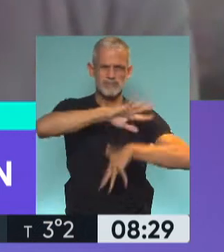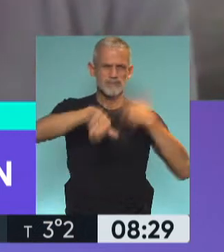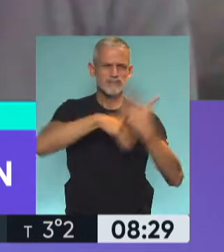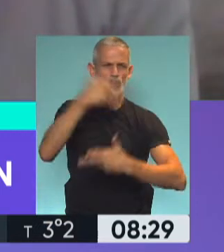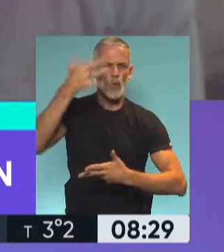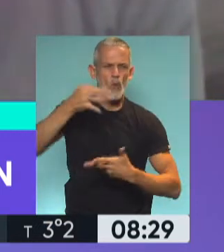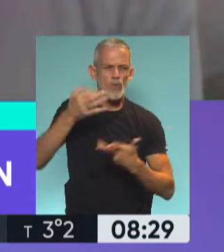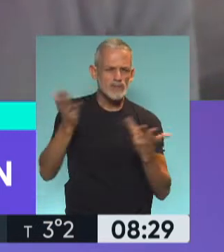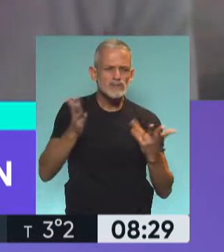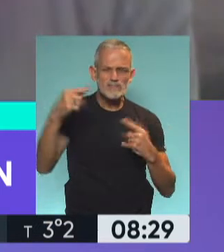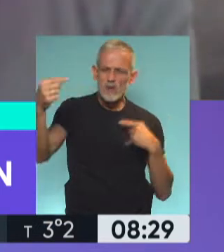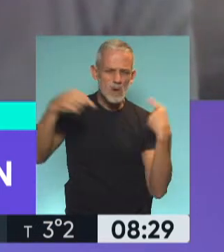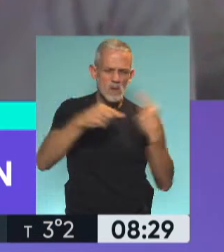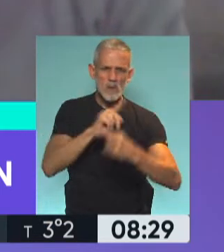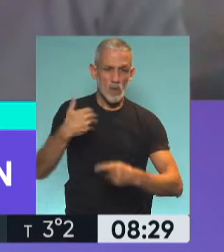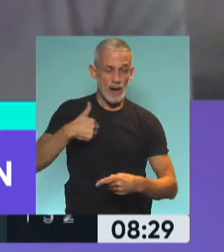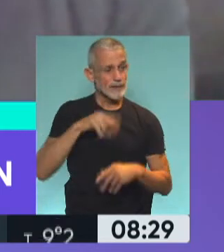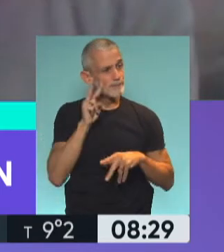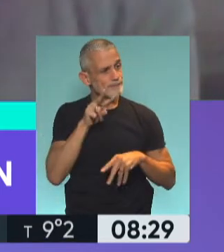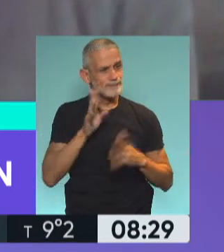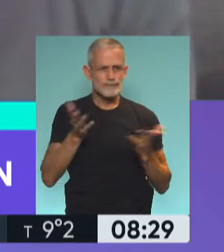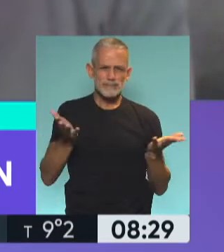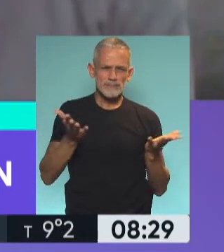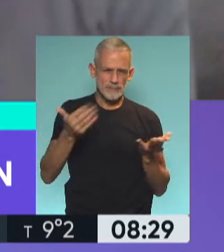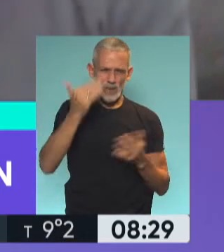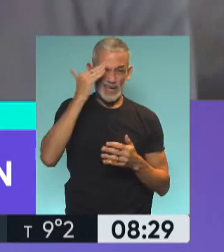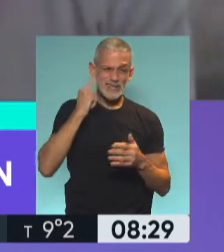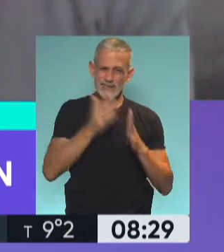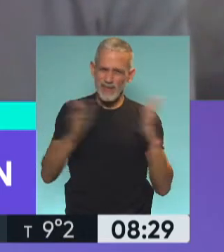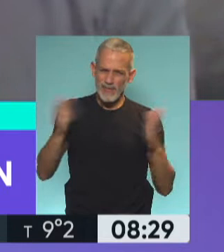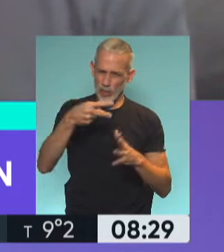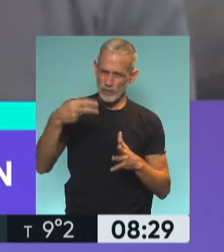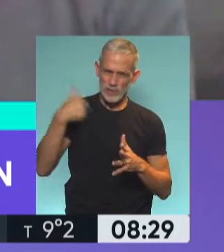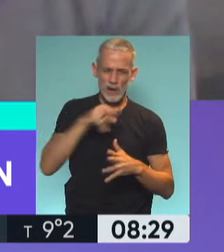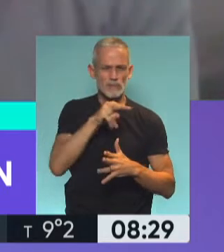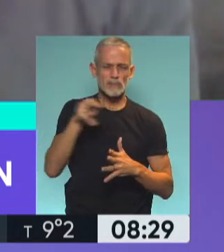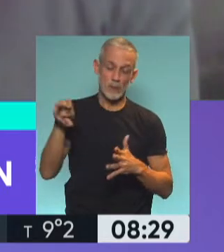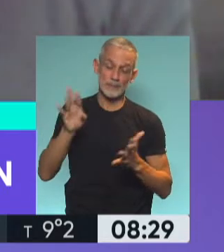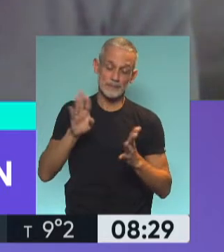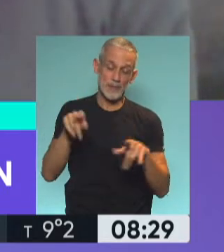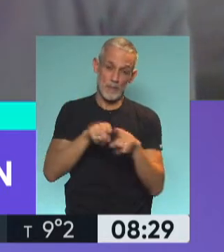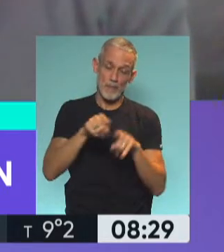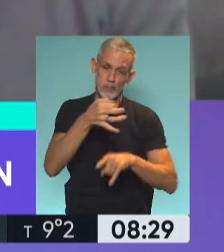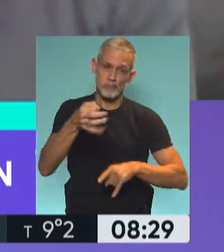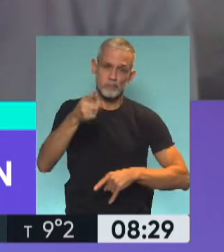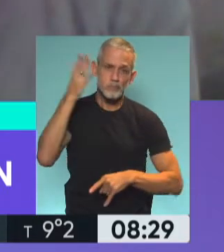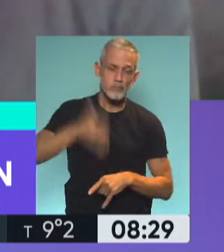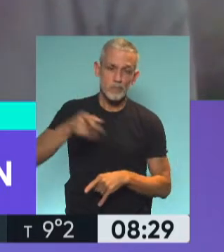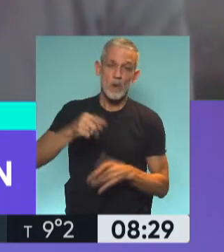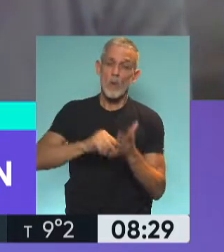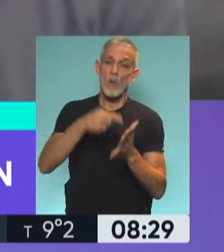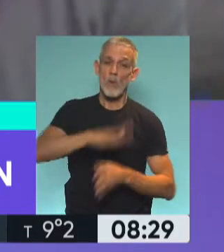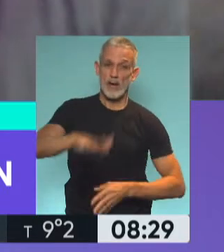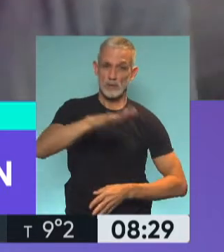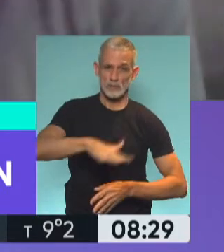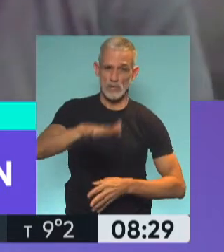que estuvimos viendo todos los argentinos y las argentinas en los últimos 15 días. Ahora, como decís vos, también es cierto que la Ciudad de Buenos